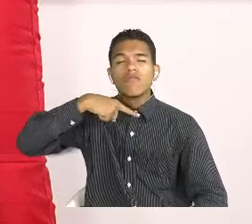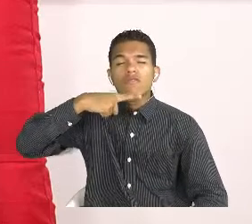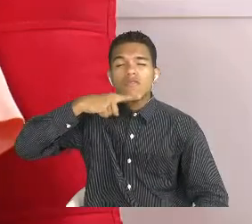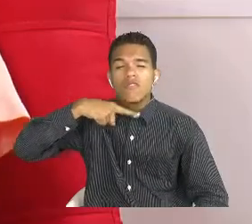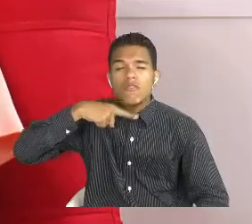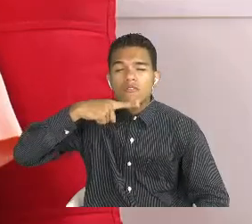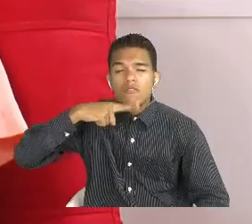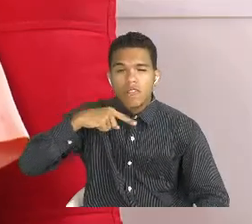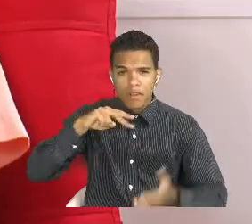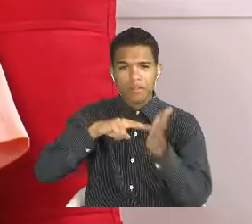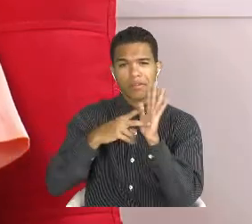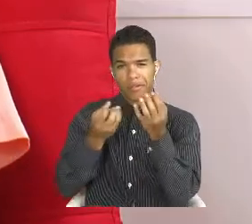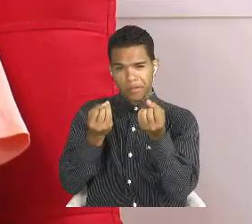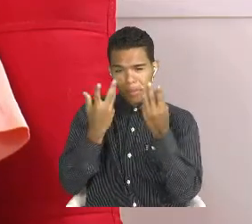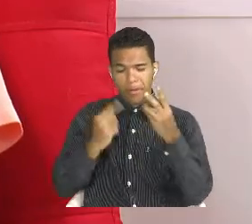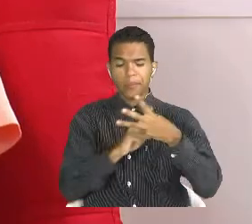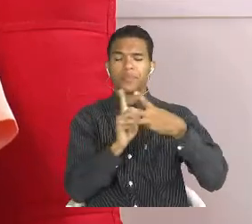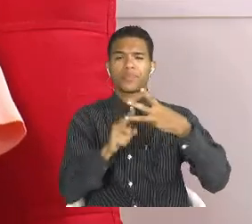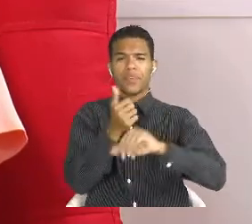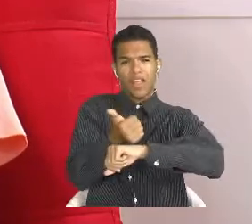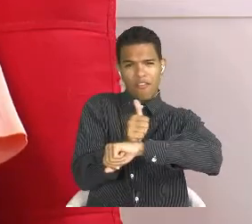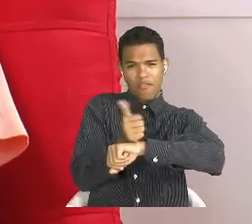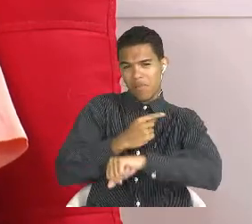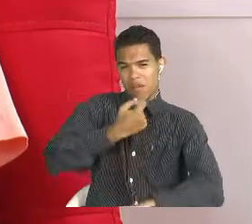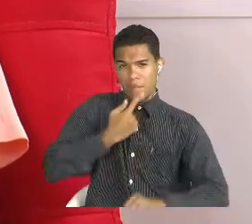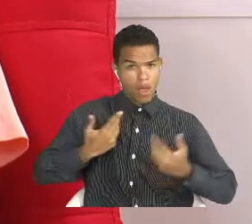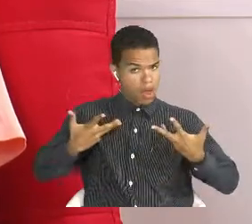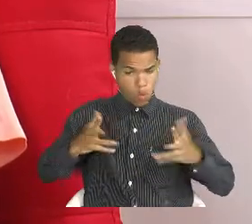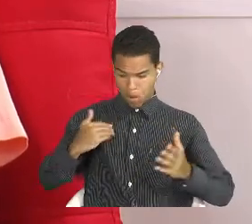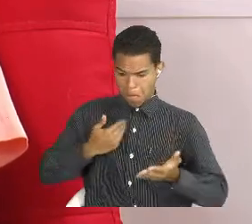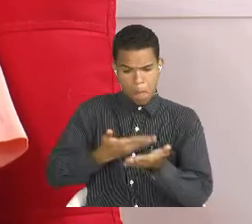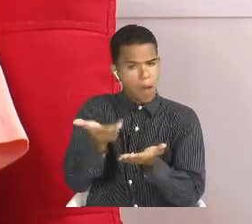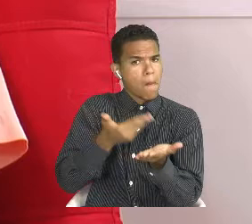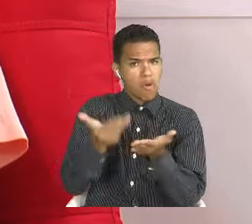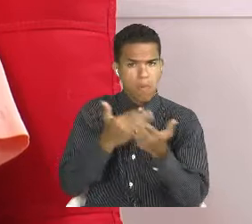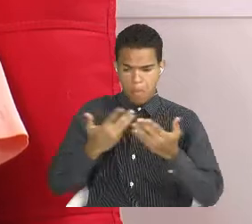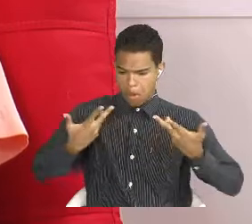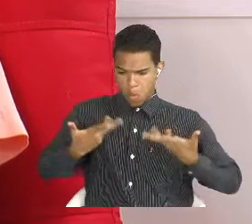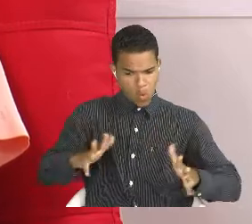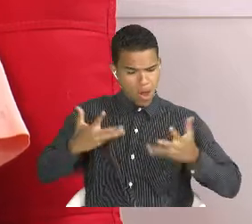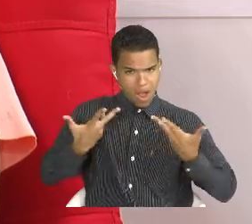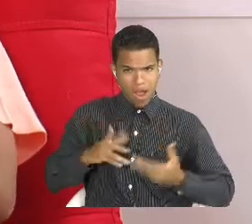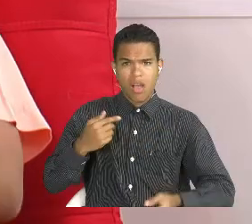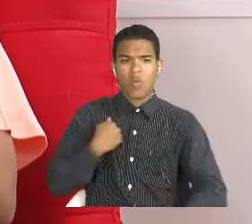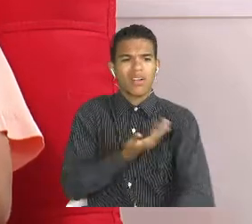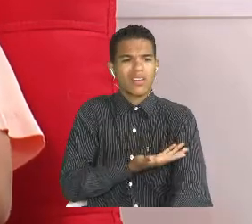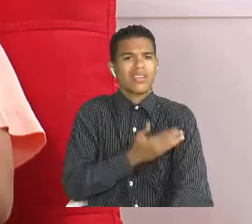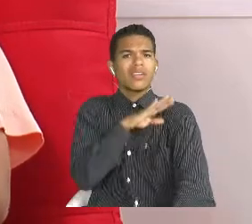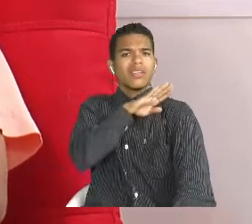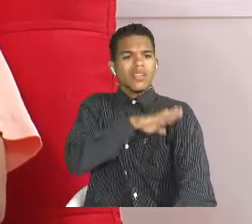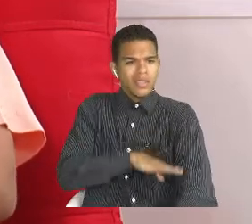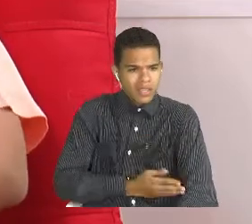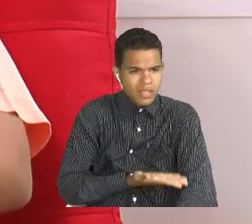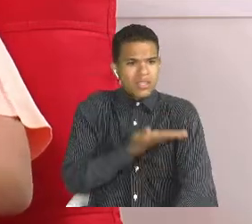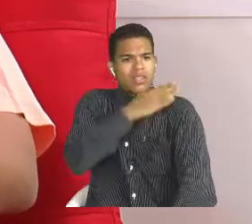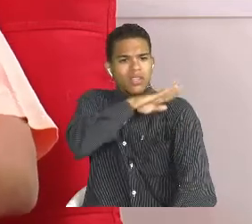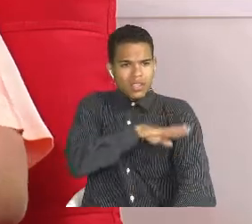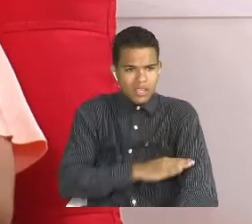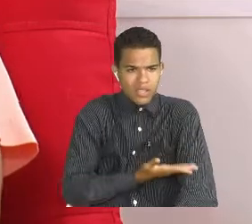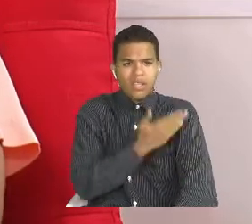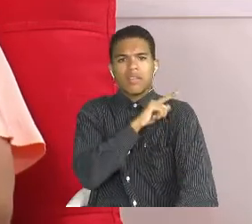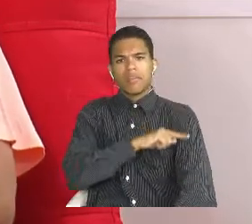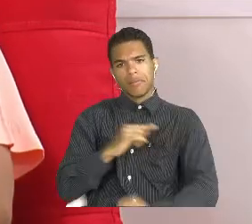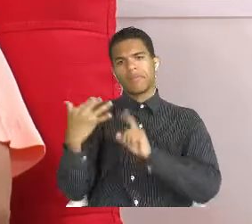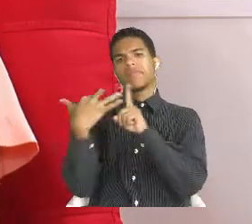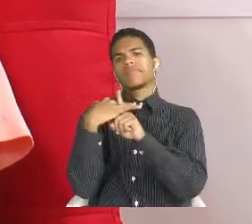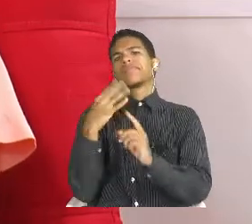secundario, como el abuso de medicamentos específicos que pueden alterar la presión intraocular. Entonces, básicamente, como dentro